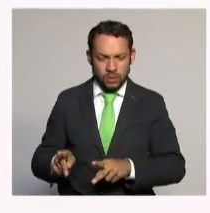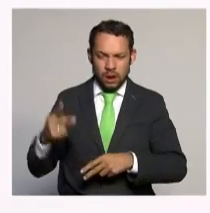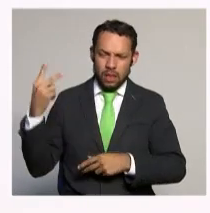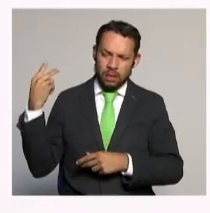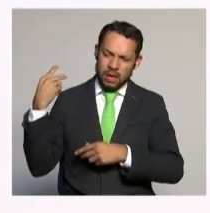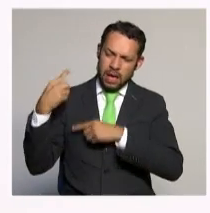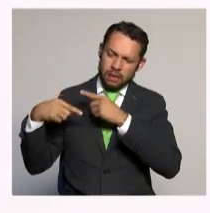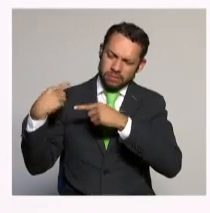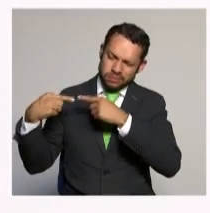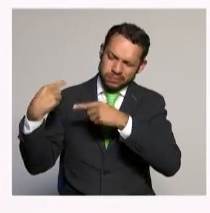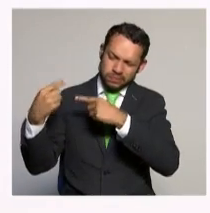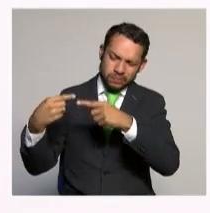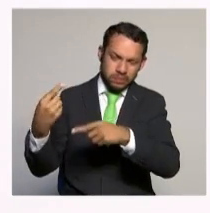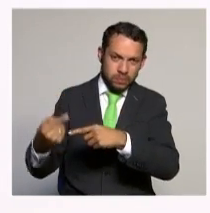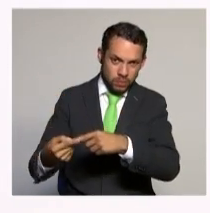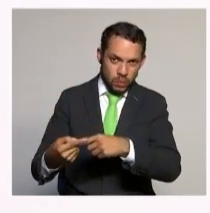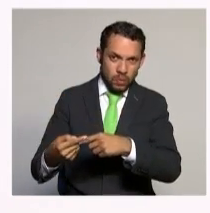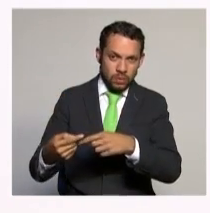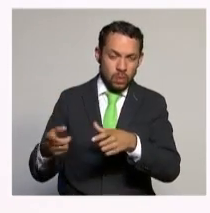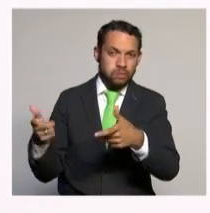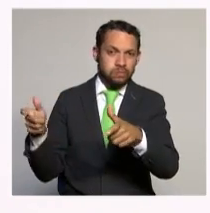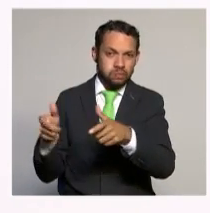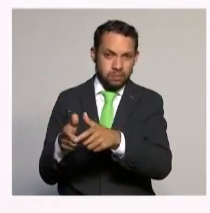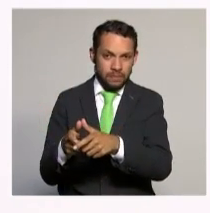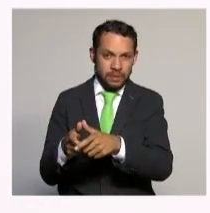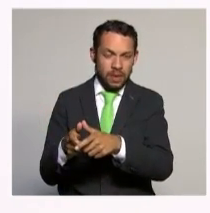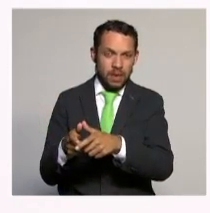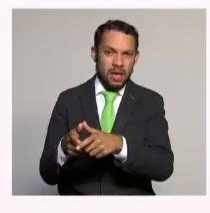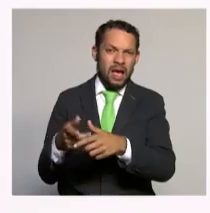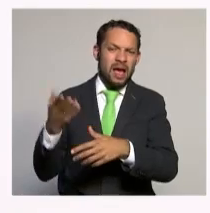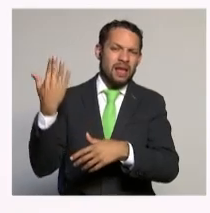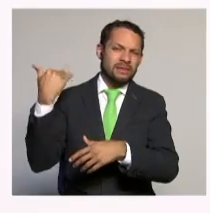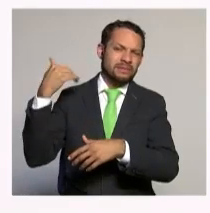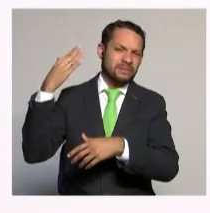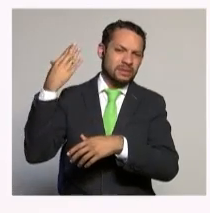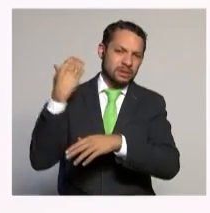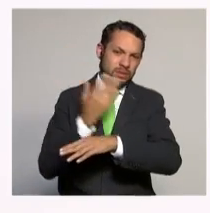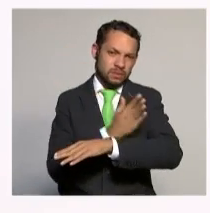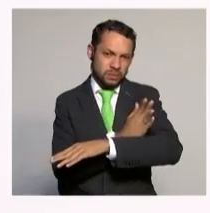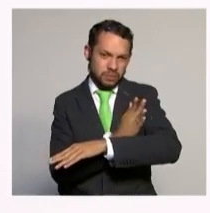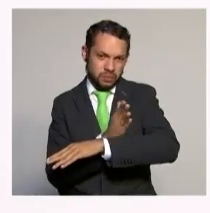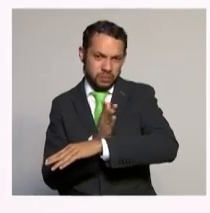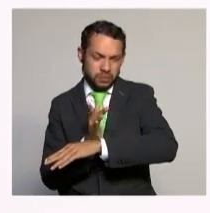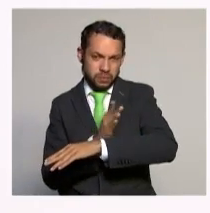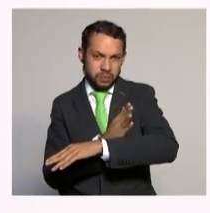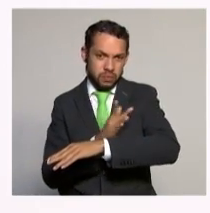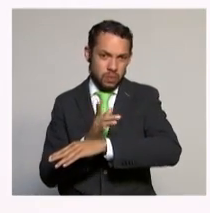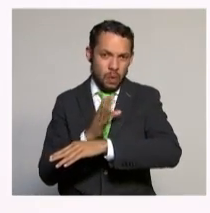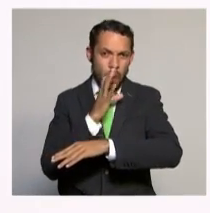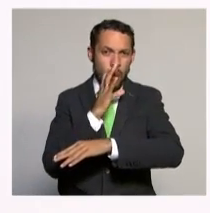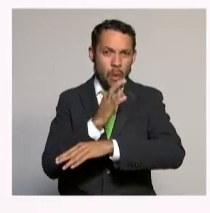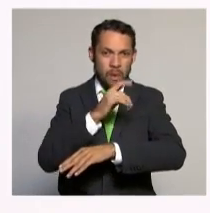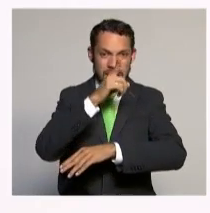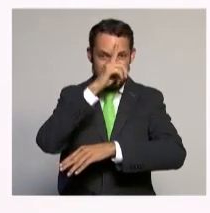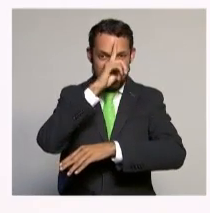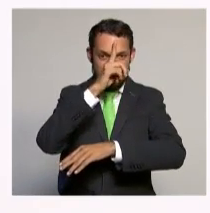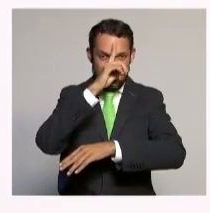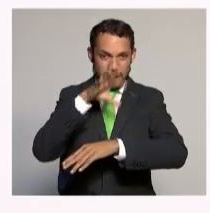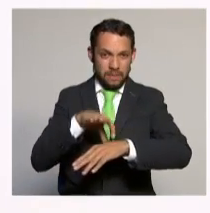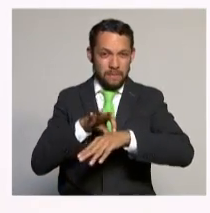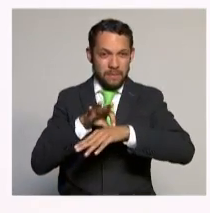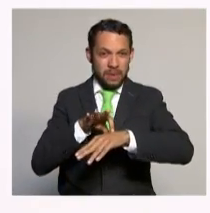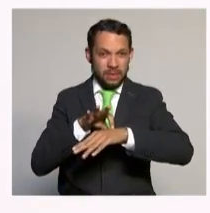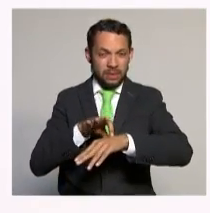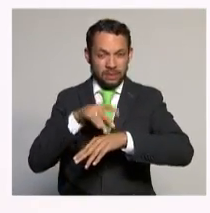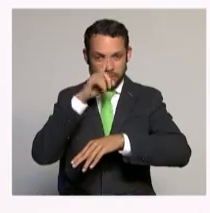manera, por finales del siglo pasado, un neurólogo alemán encontró que